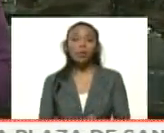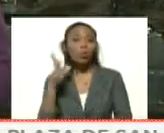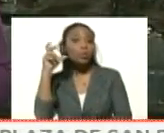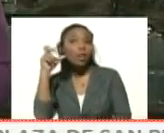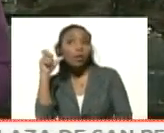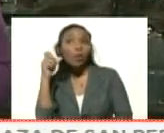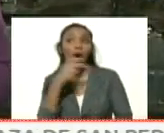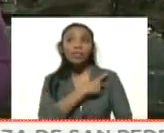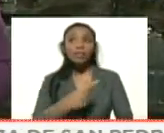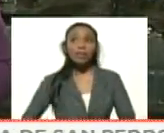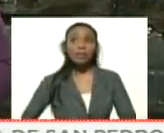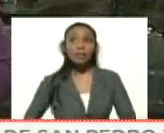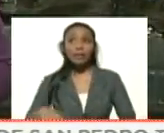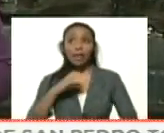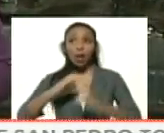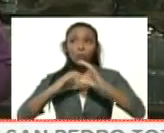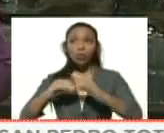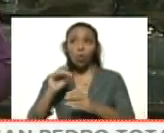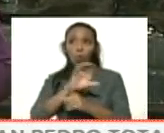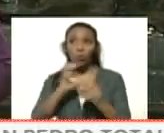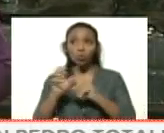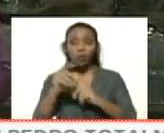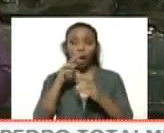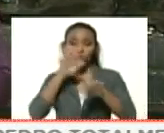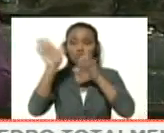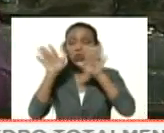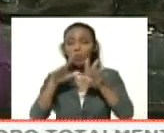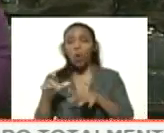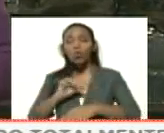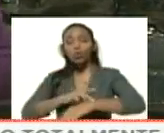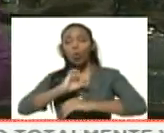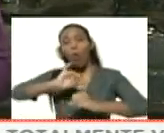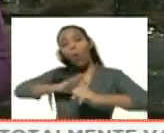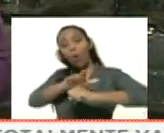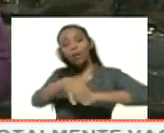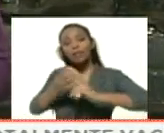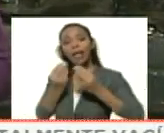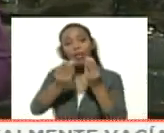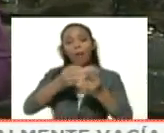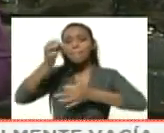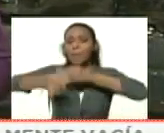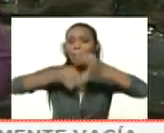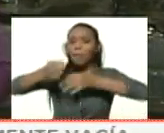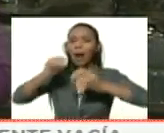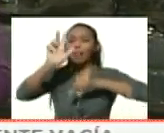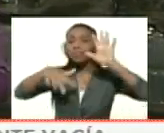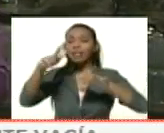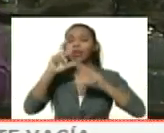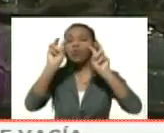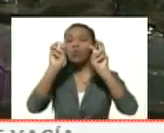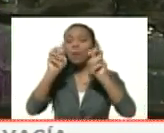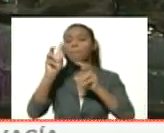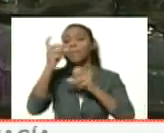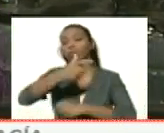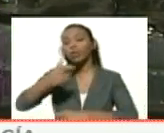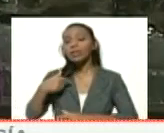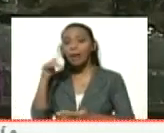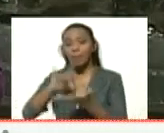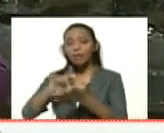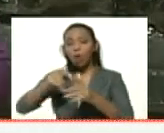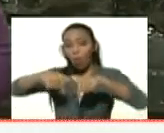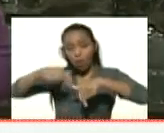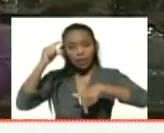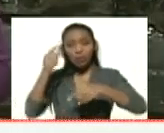Escuchábamos al vicepresidente sectorial para la comunicación, cultura y turismo, doctor Jorge Rodríguez, quien daba cuenta de 13 nuevos casos de coronavirus que se presentaron durante el día de